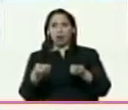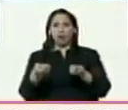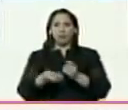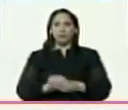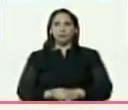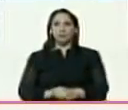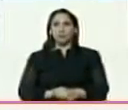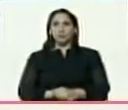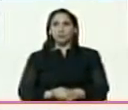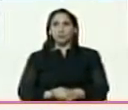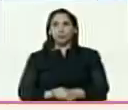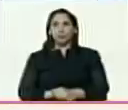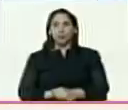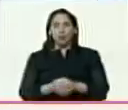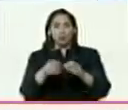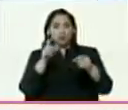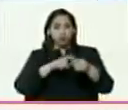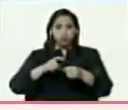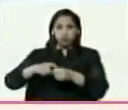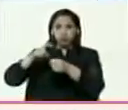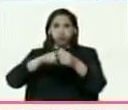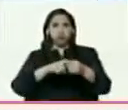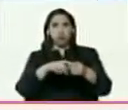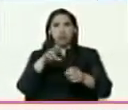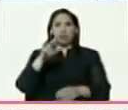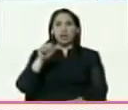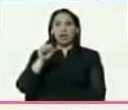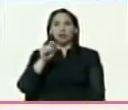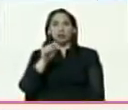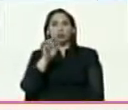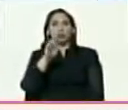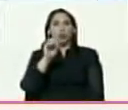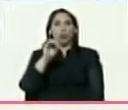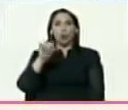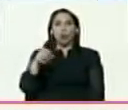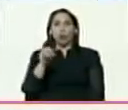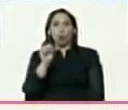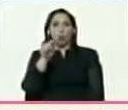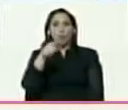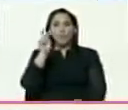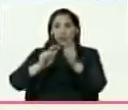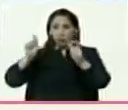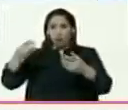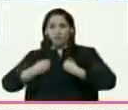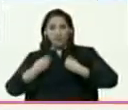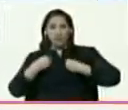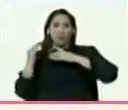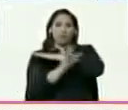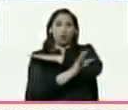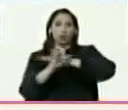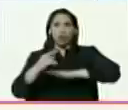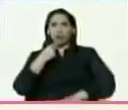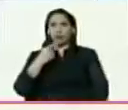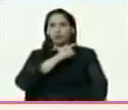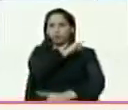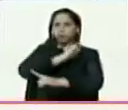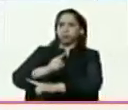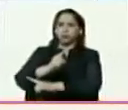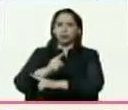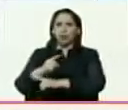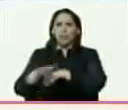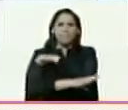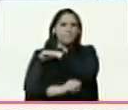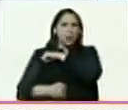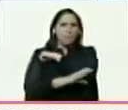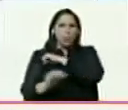cañizález por miembro de los rastrojos los habitantes de la frontera denunciaron que los delincuentes les obligaron